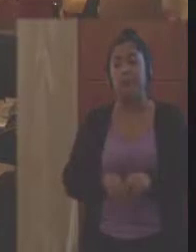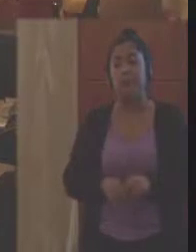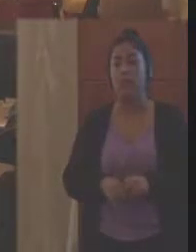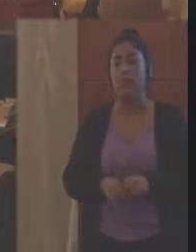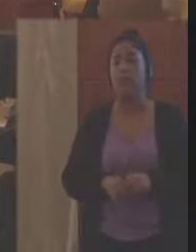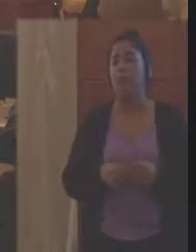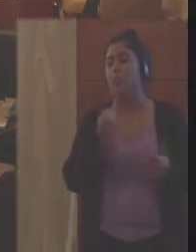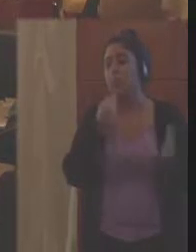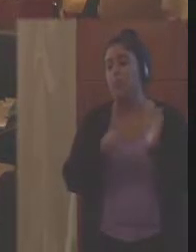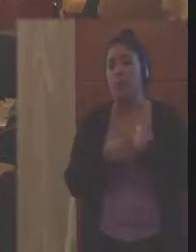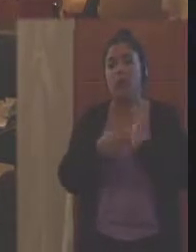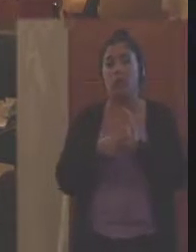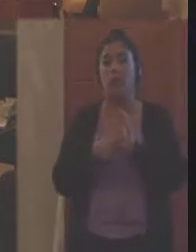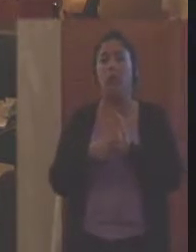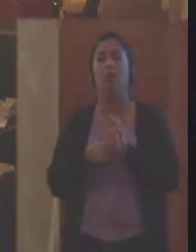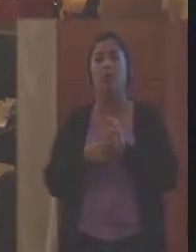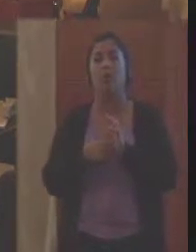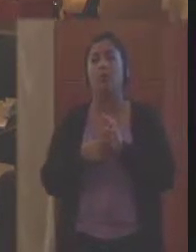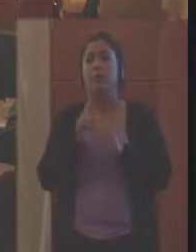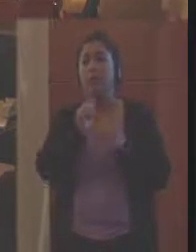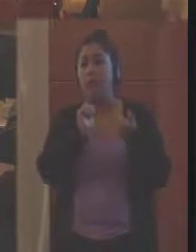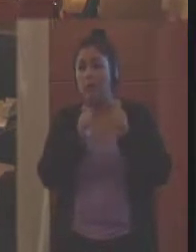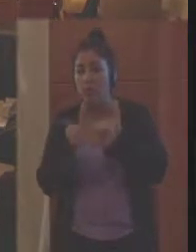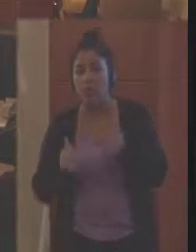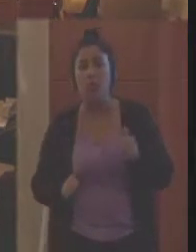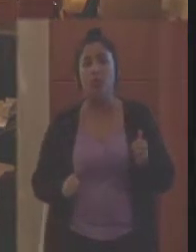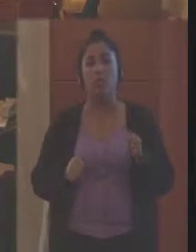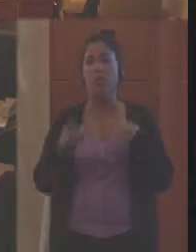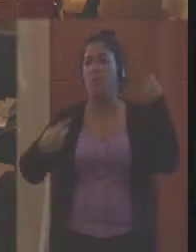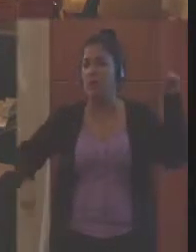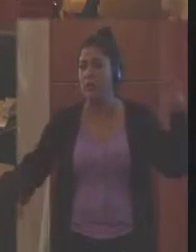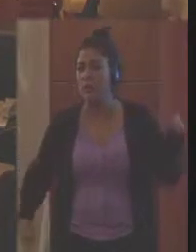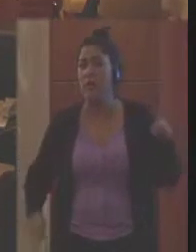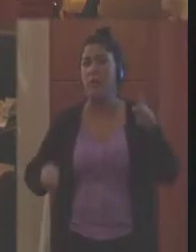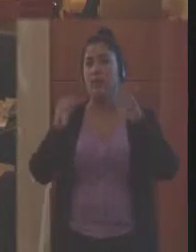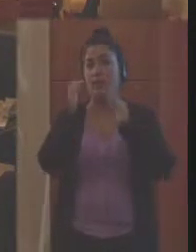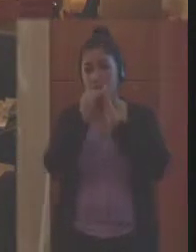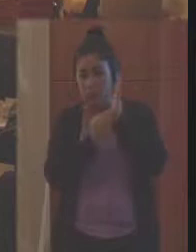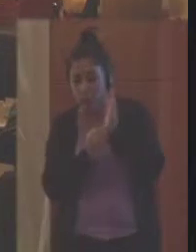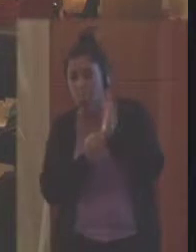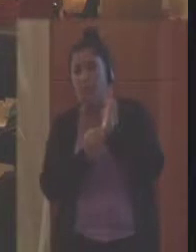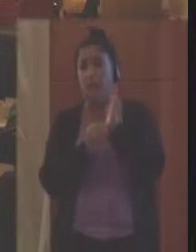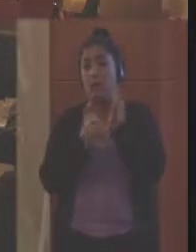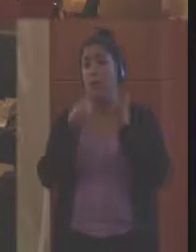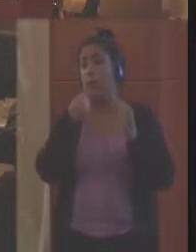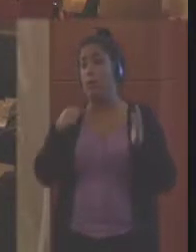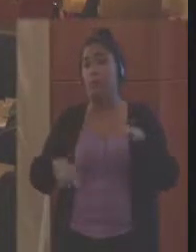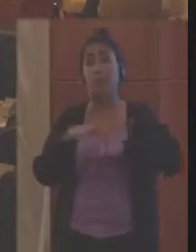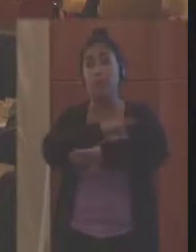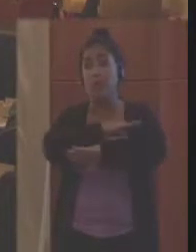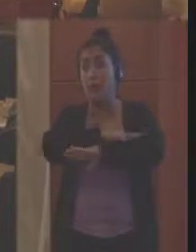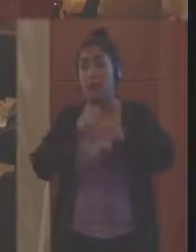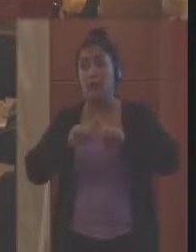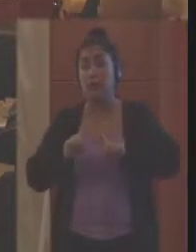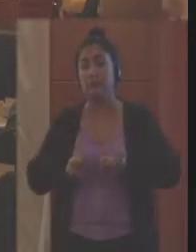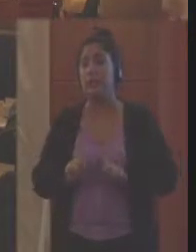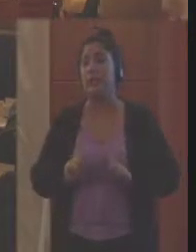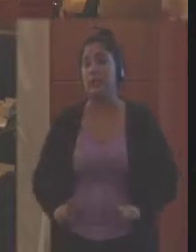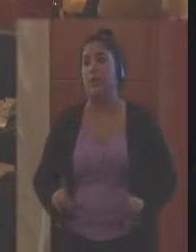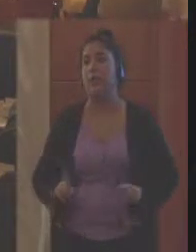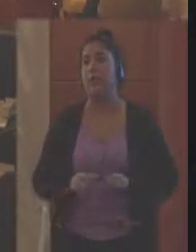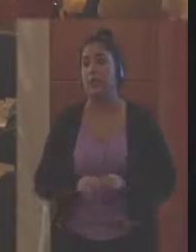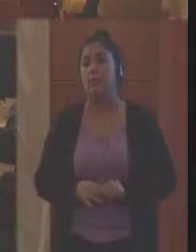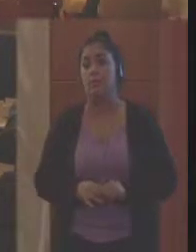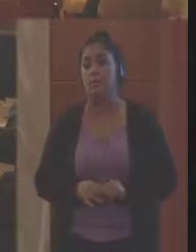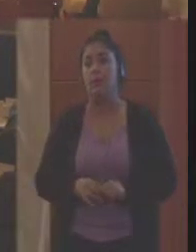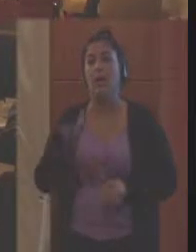adopción de políticas. Y en este caso, revisar lo que se acuerda a nivel regional como estrategias o plataformas. Pero pasarlo, en Santa